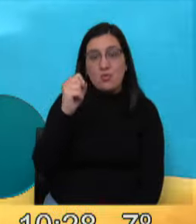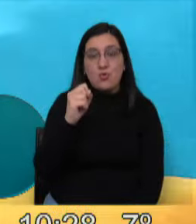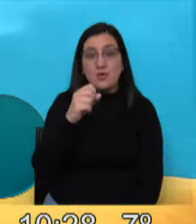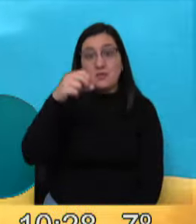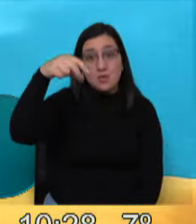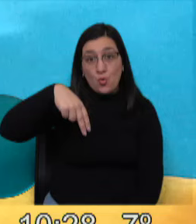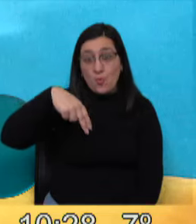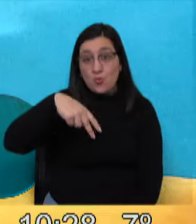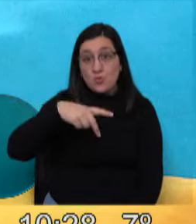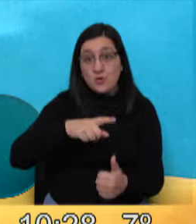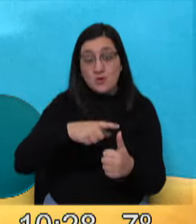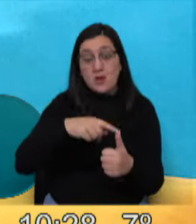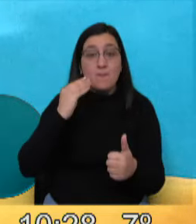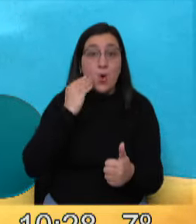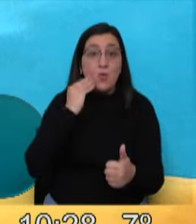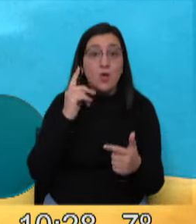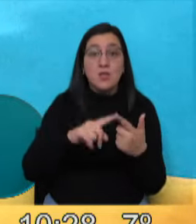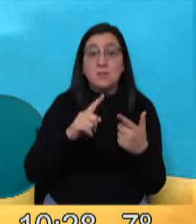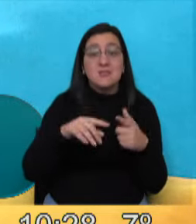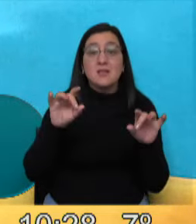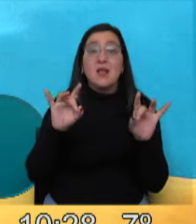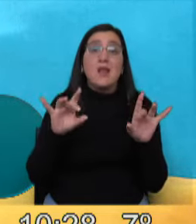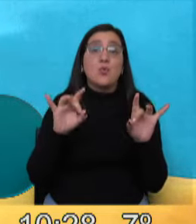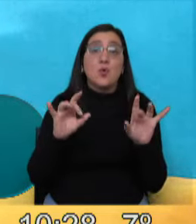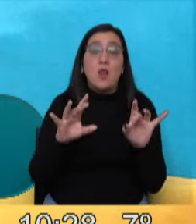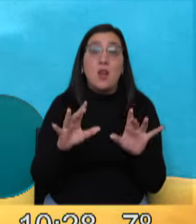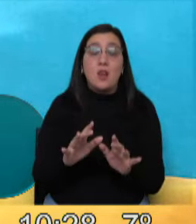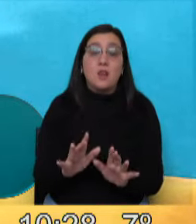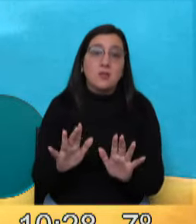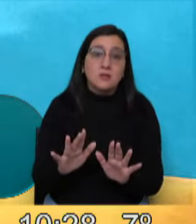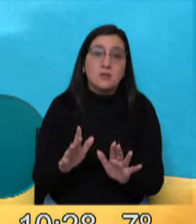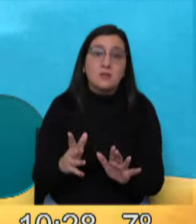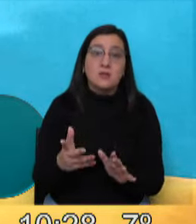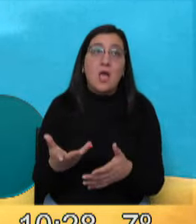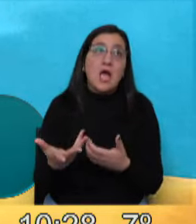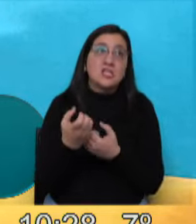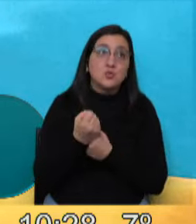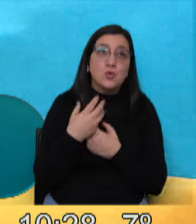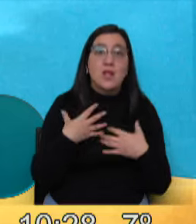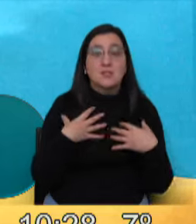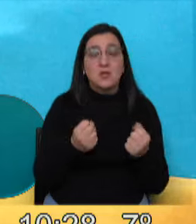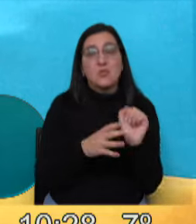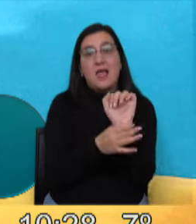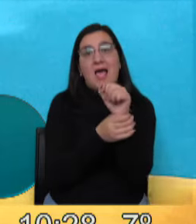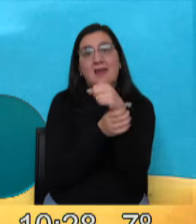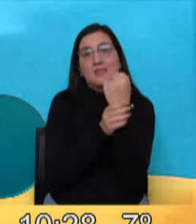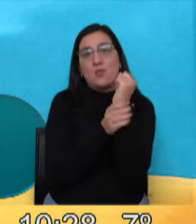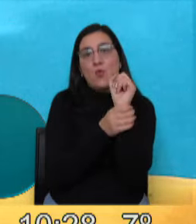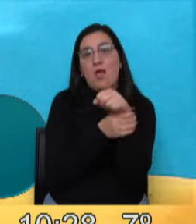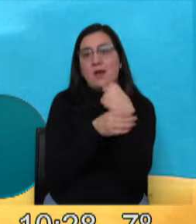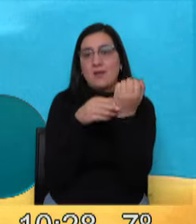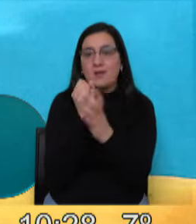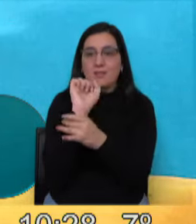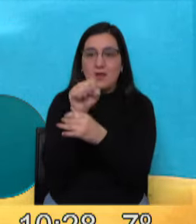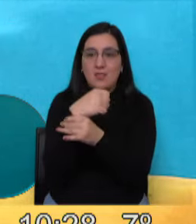Está el natural, industria, ¿tá? Que entre comillas ayuda a la salud articular. Vamos a entrar ahí, no se preocupen que